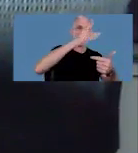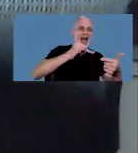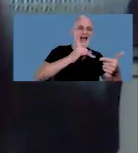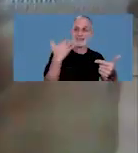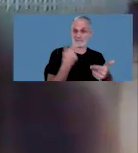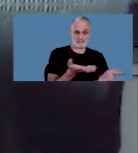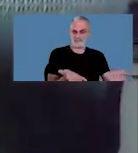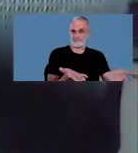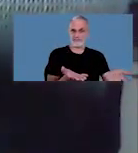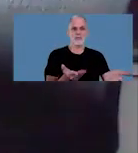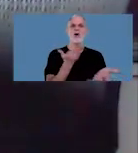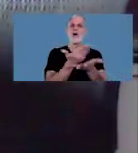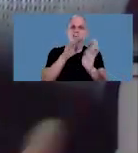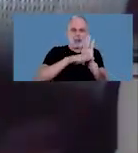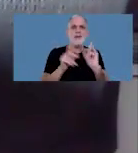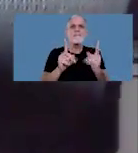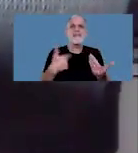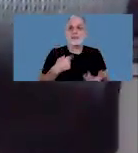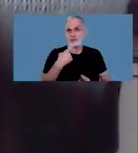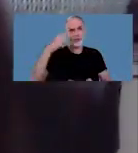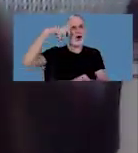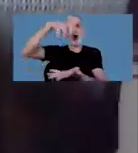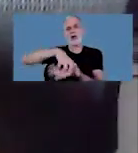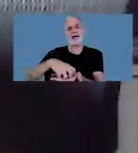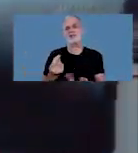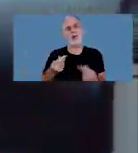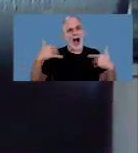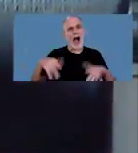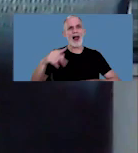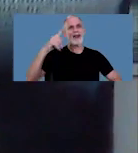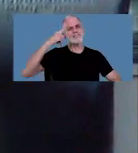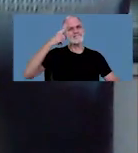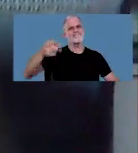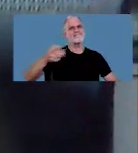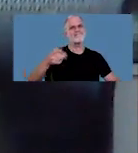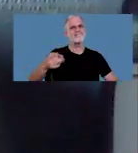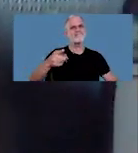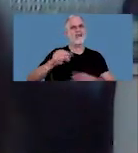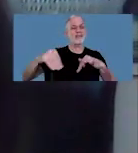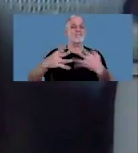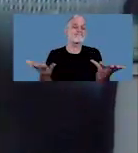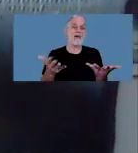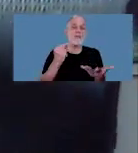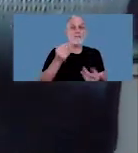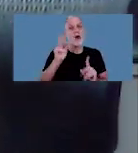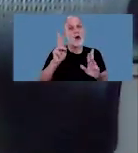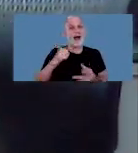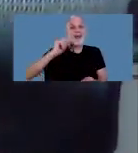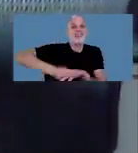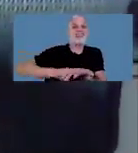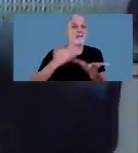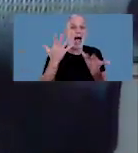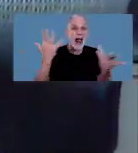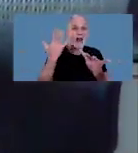y nada, te plantea lo mismo que te estoy planteando yo, las discusiones, pero espero que haya algún dictamen con respecto a esto, como lo